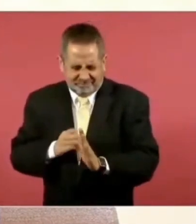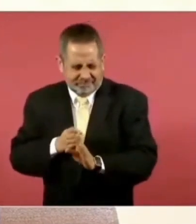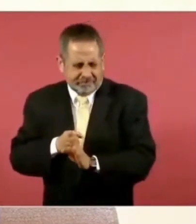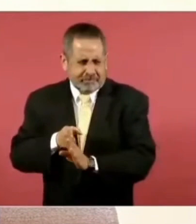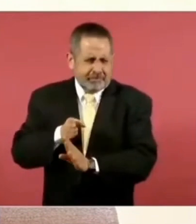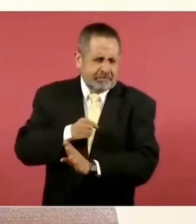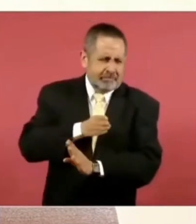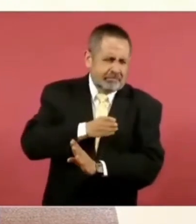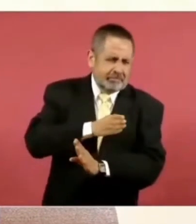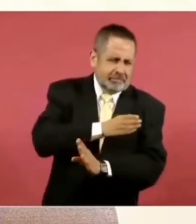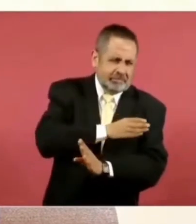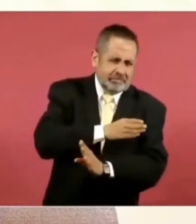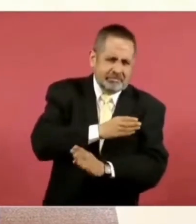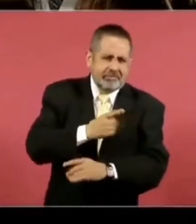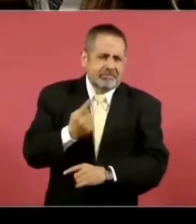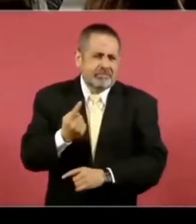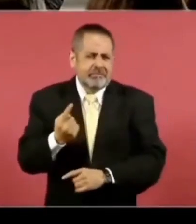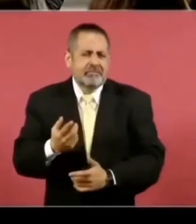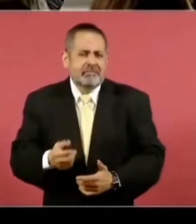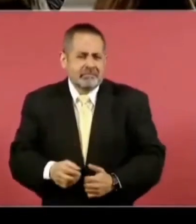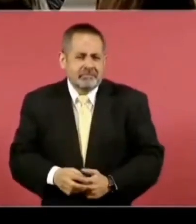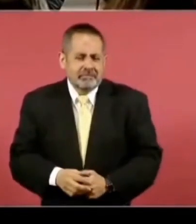y